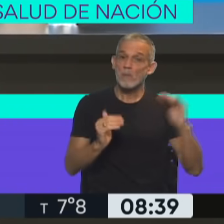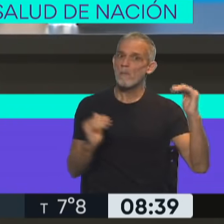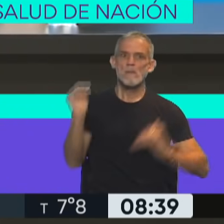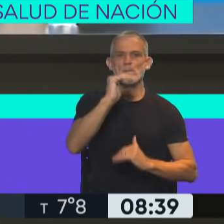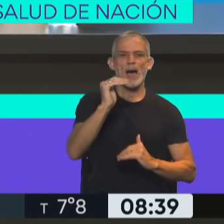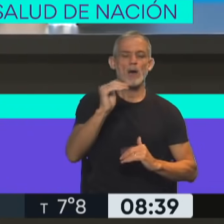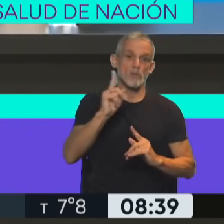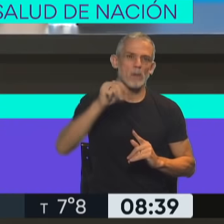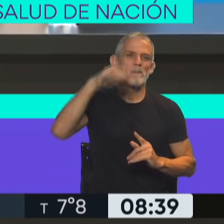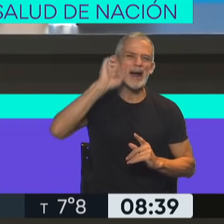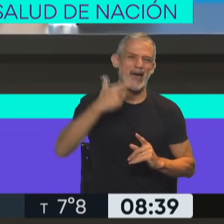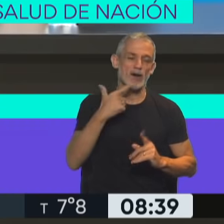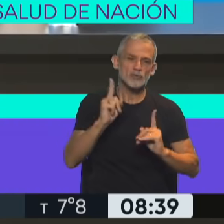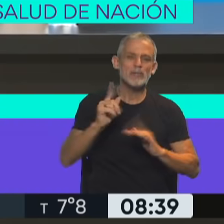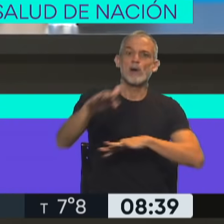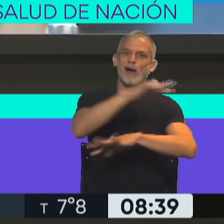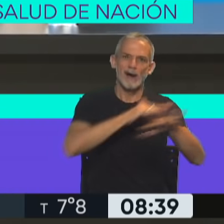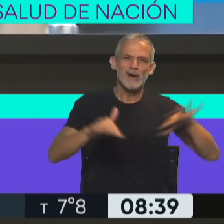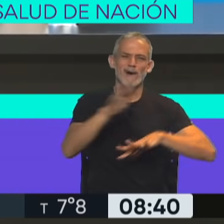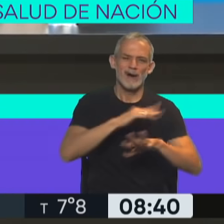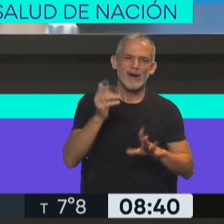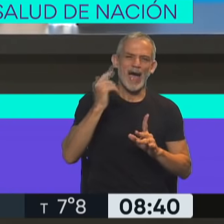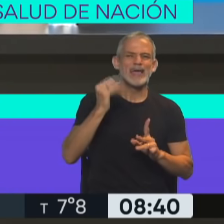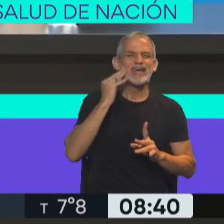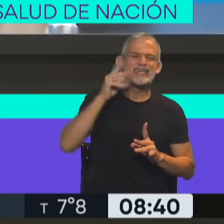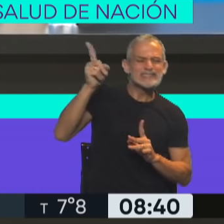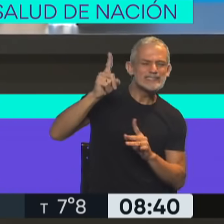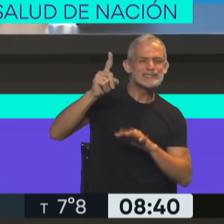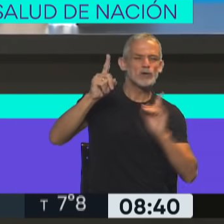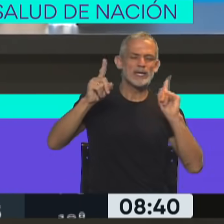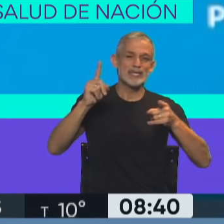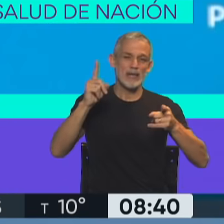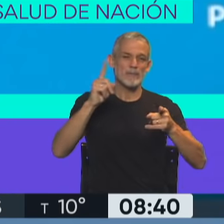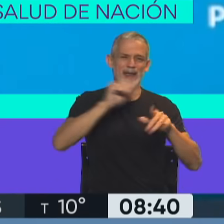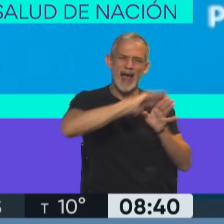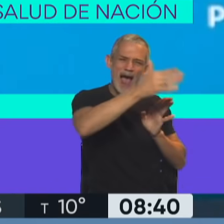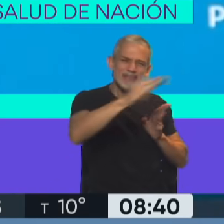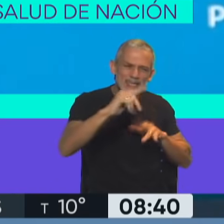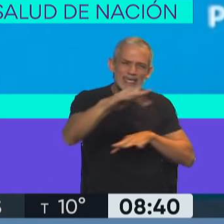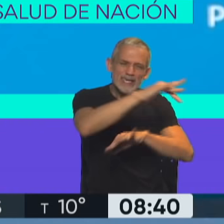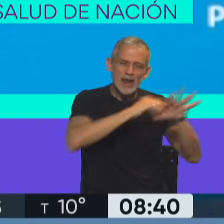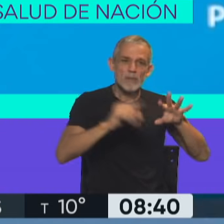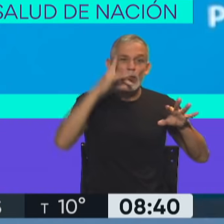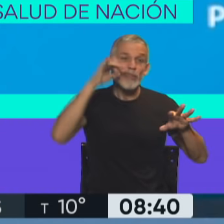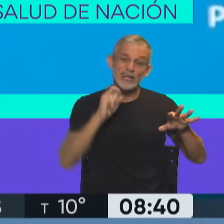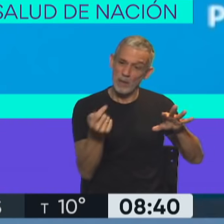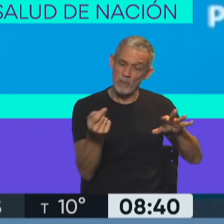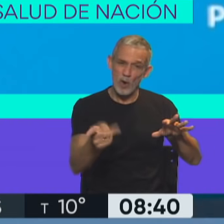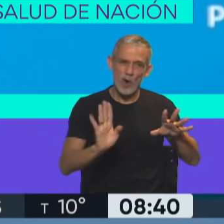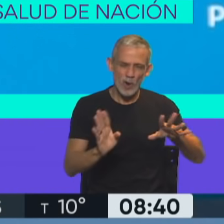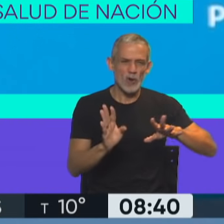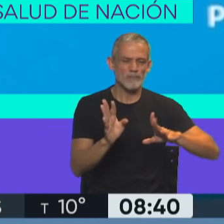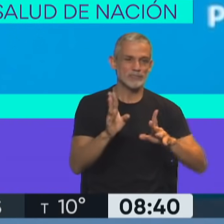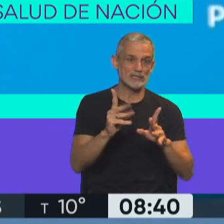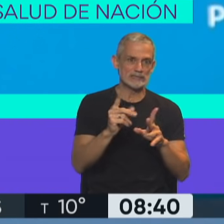predominante sigue siendo Manaos, con algo del Reino Unido y de la variante andina. Y las provincias, las jurisdicciones